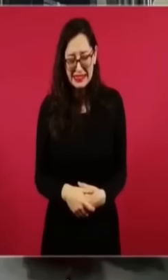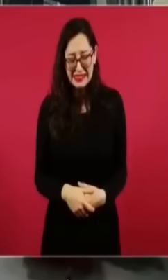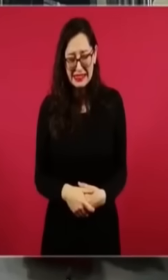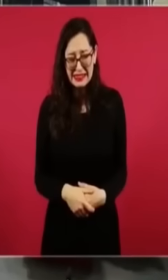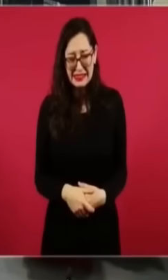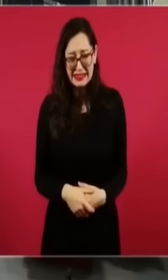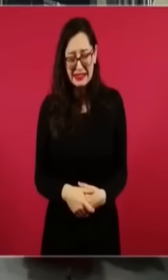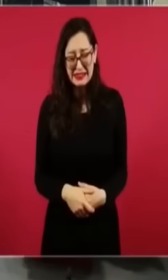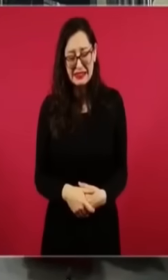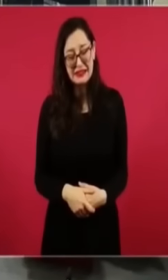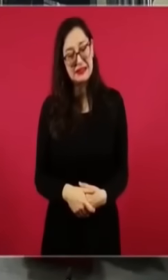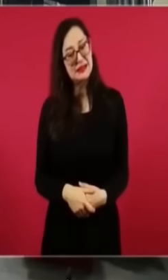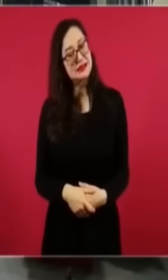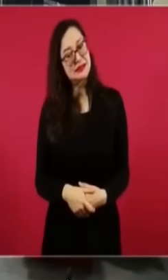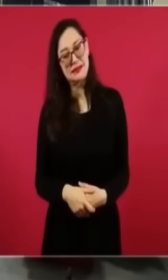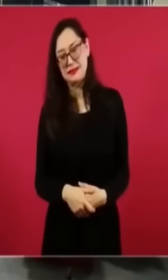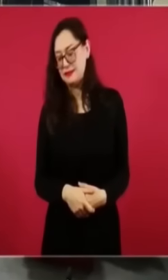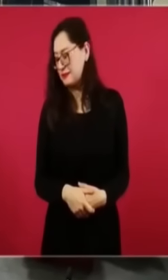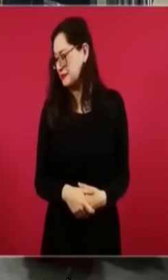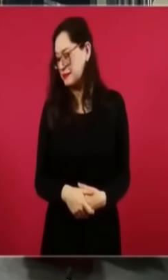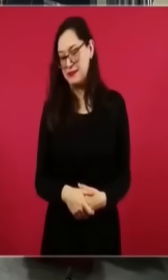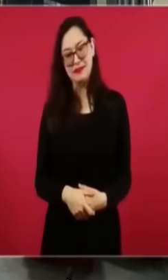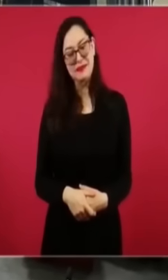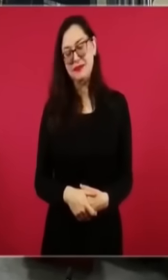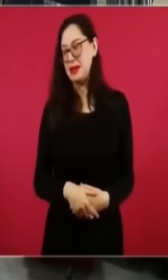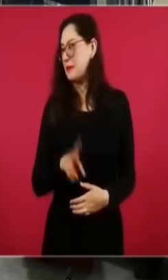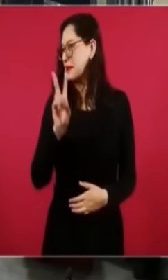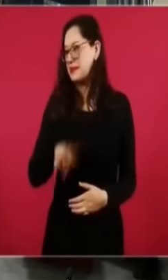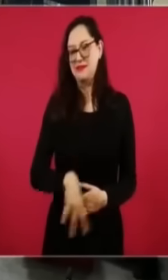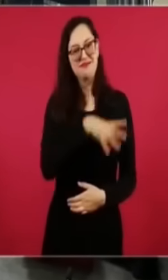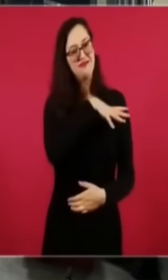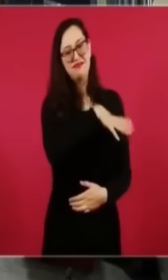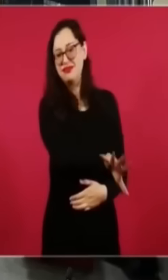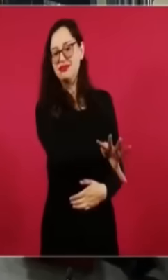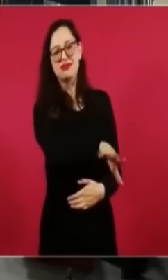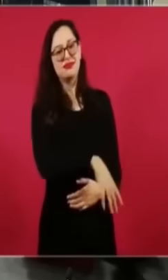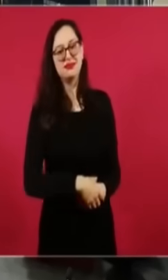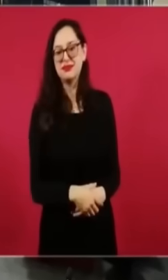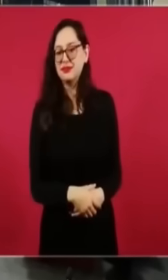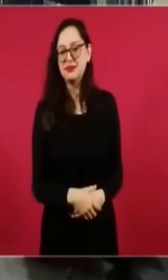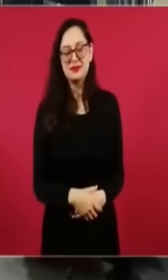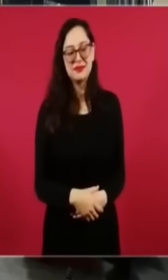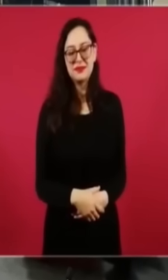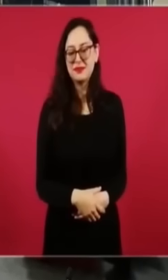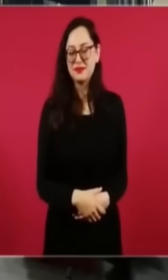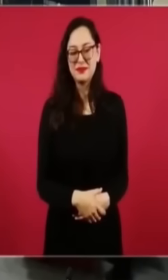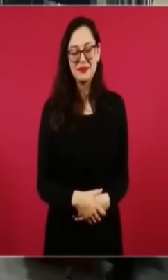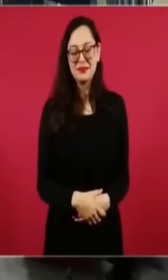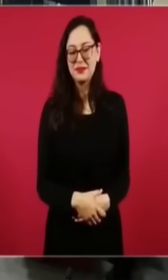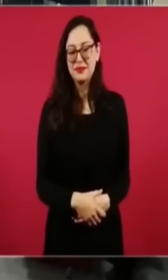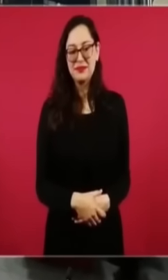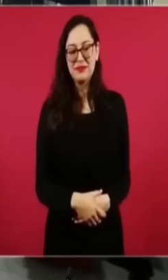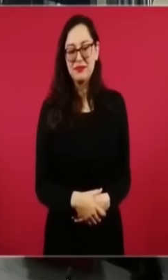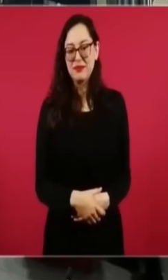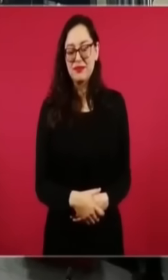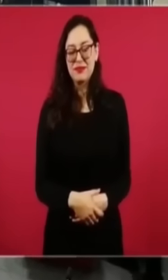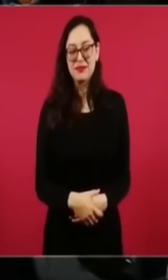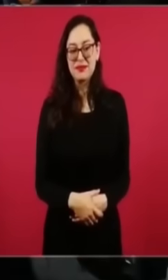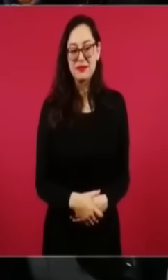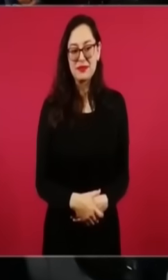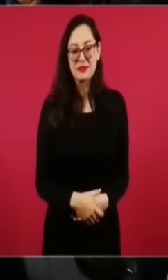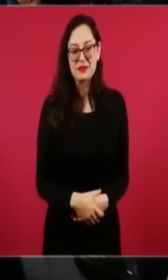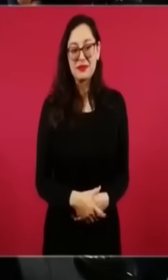escuche esto que el presidente Andrés Manuel López Obrador acaba de hacer y que obviamente a la